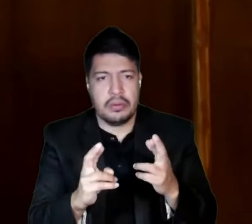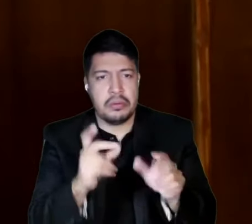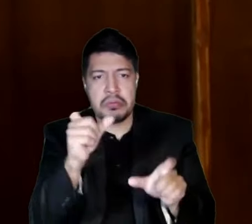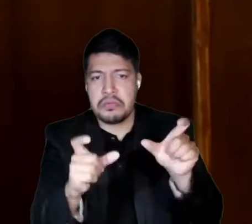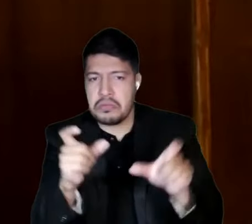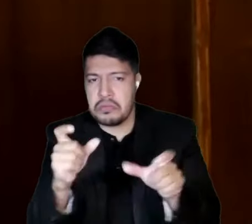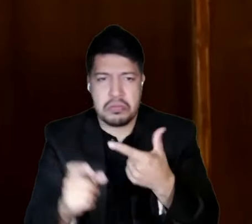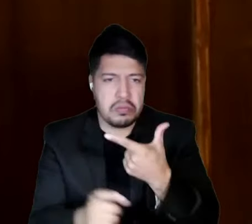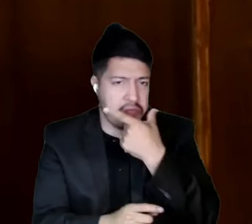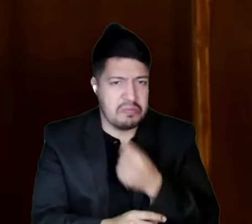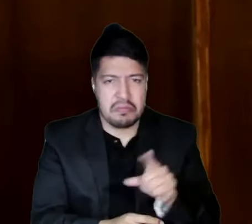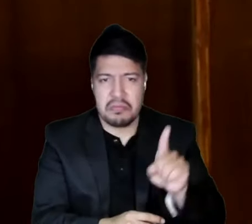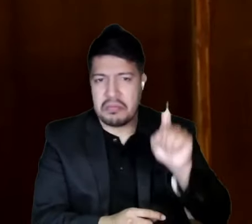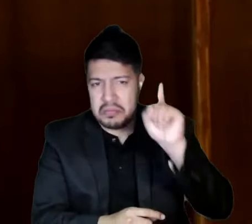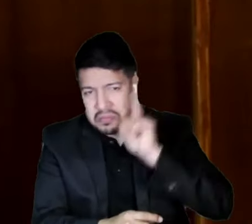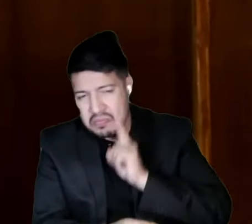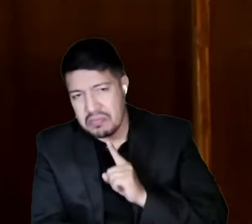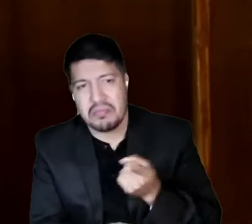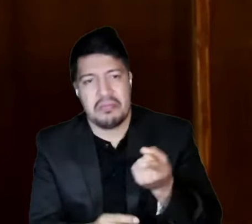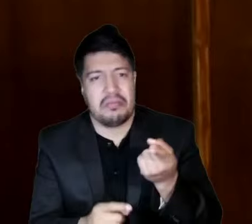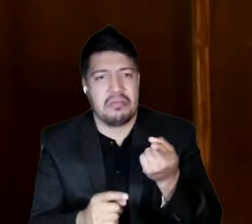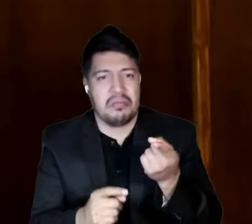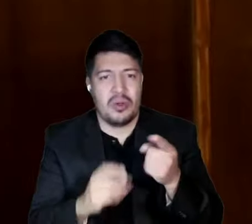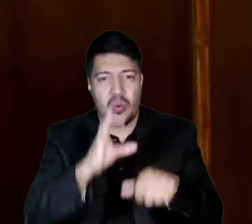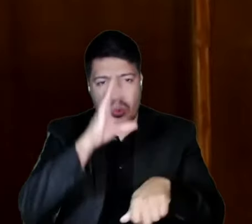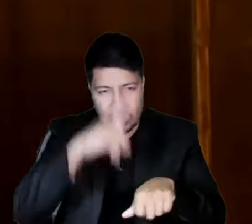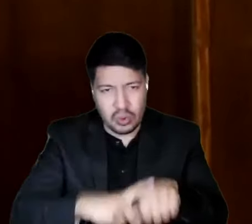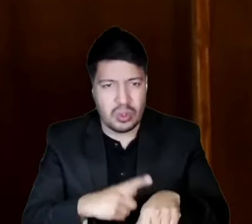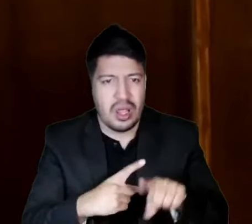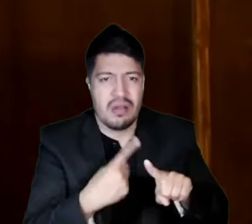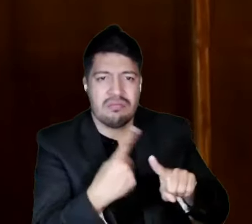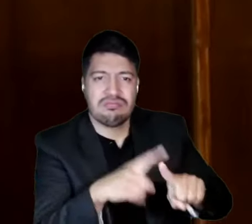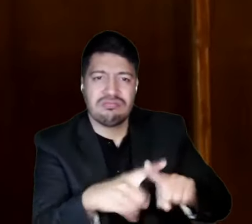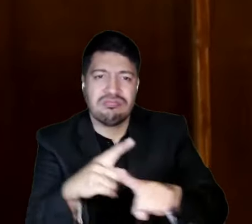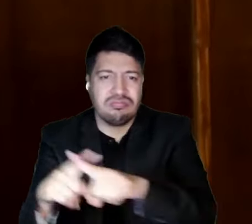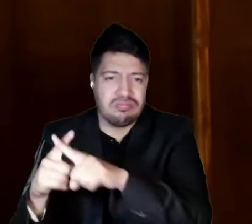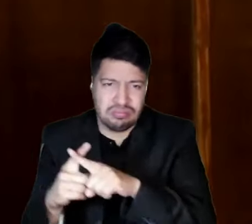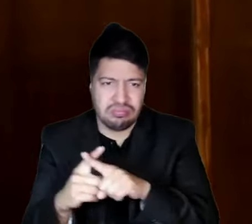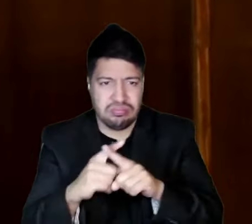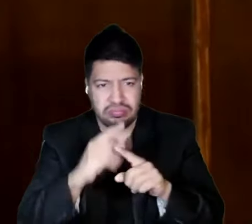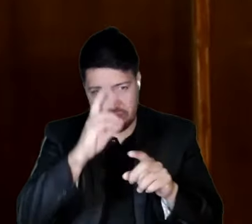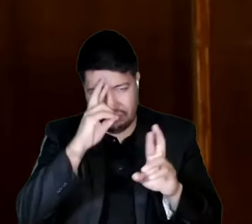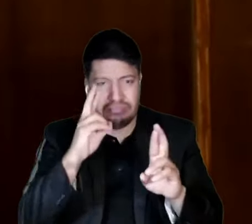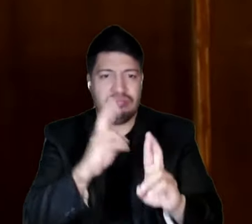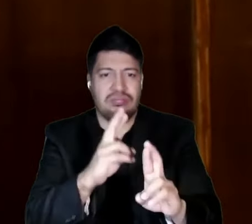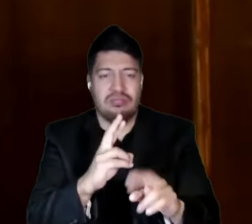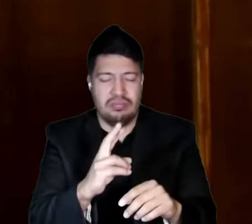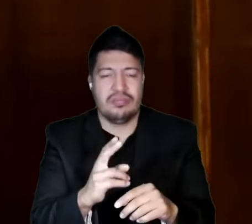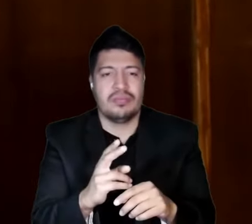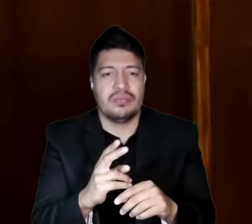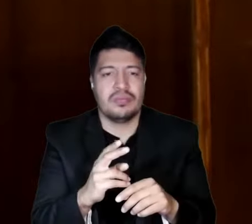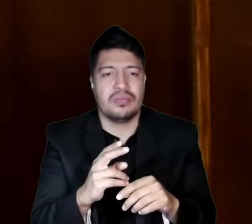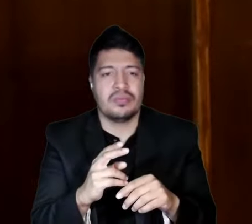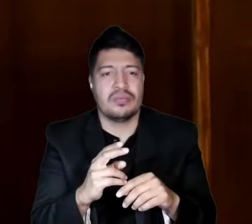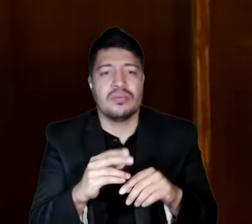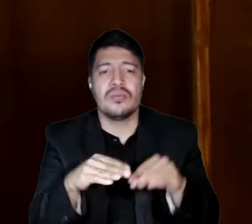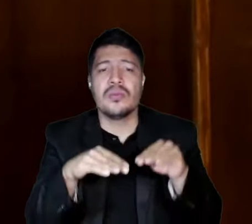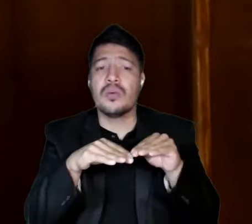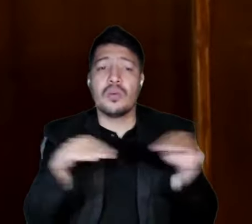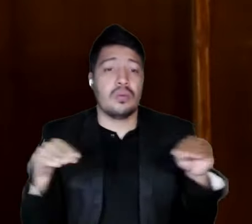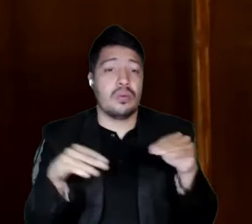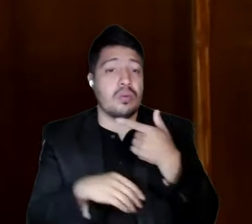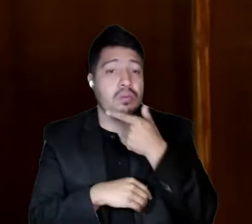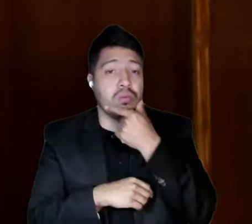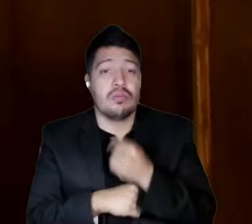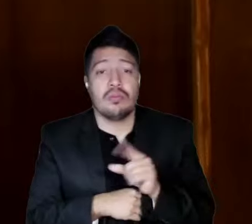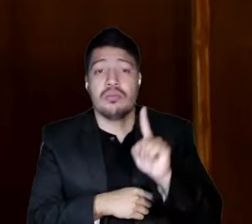criterios de transversalización que garanticen la igualdad de oportunidades entre mujeres y hombres y